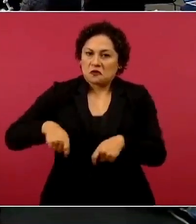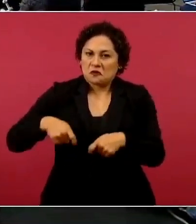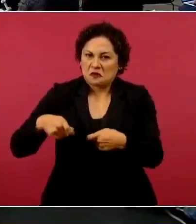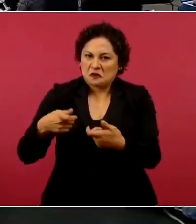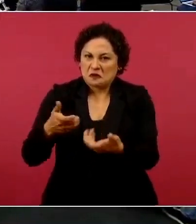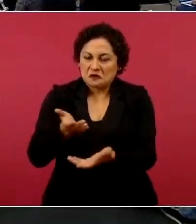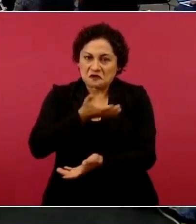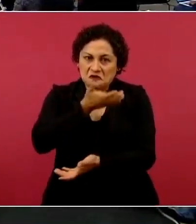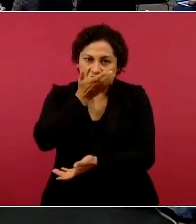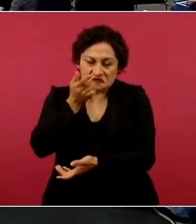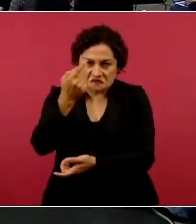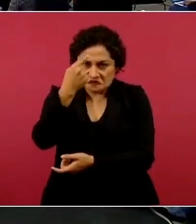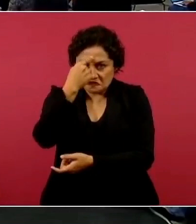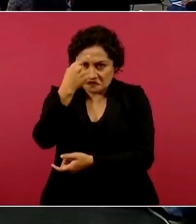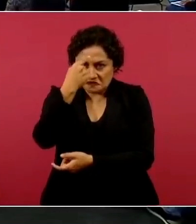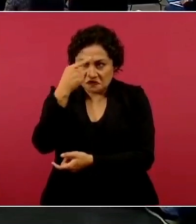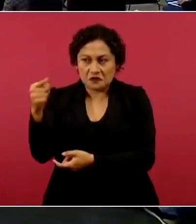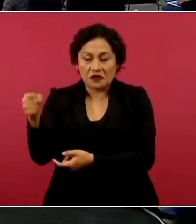todavía